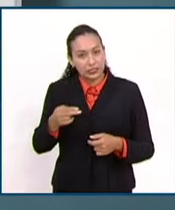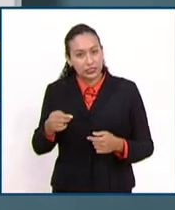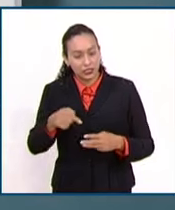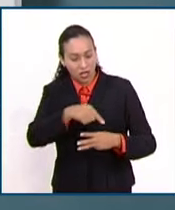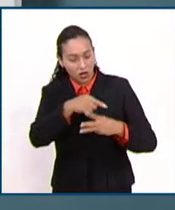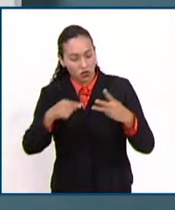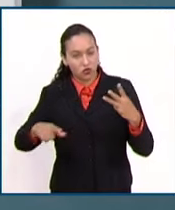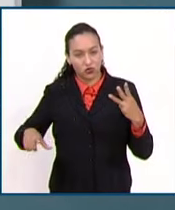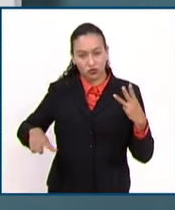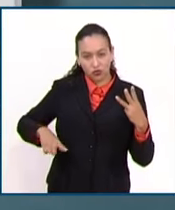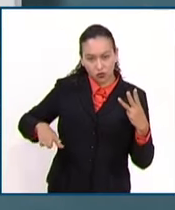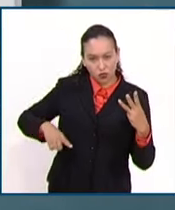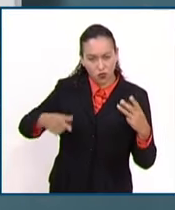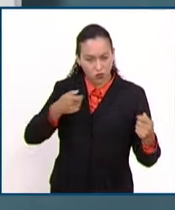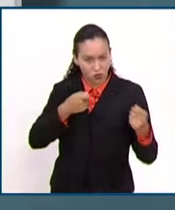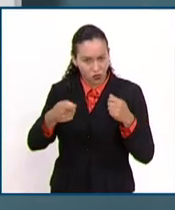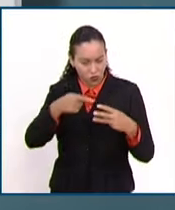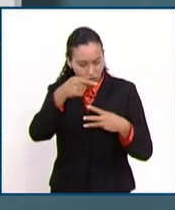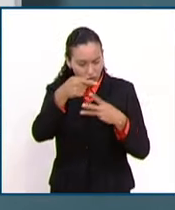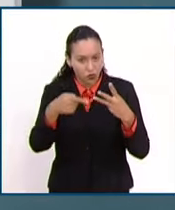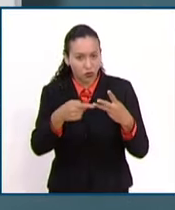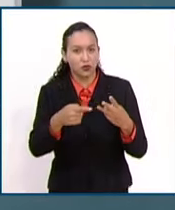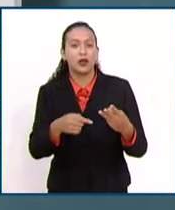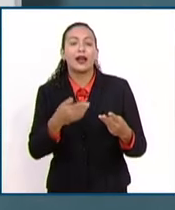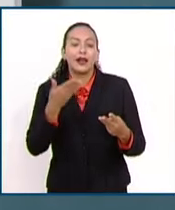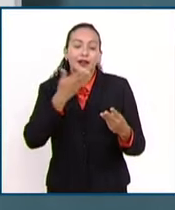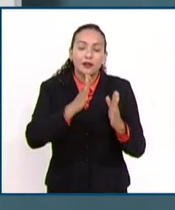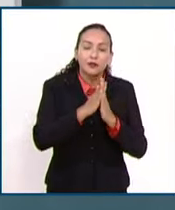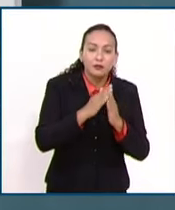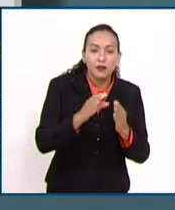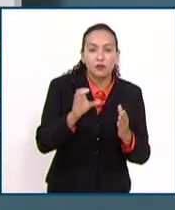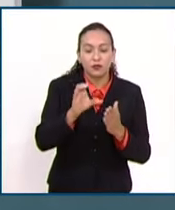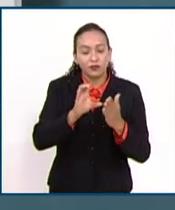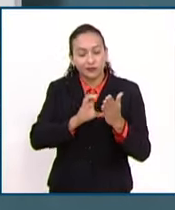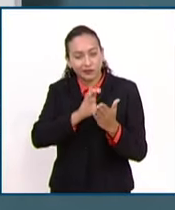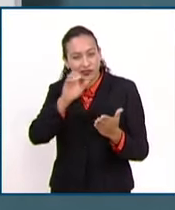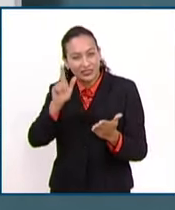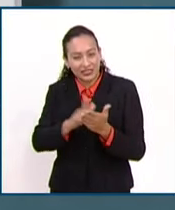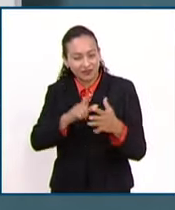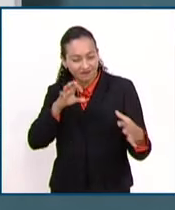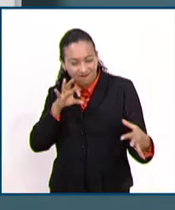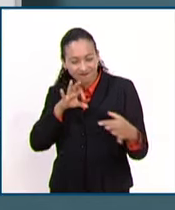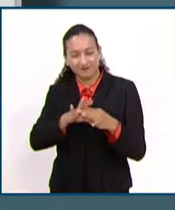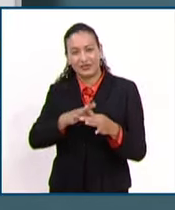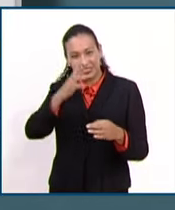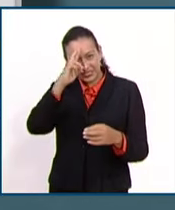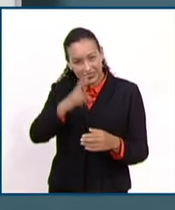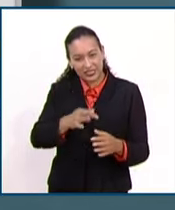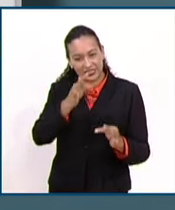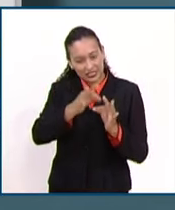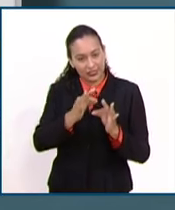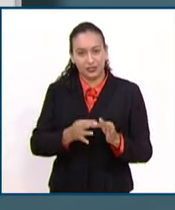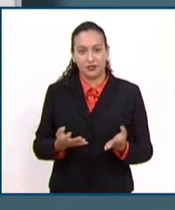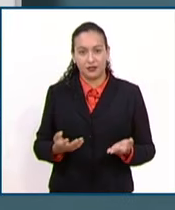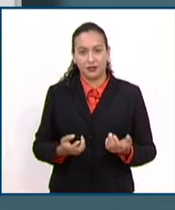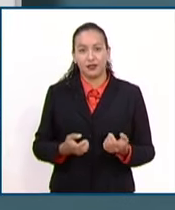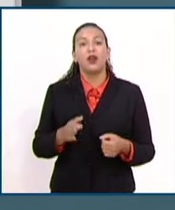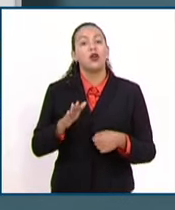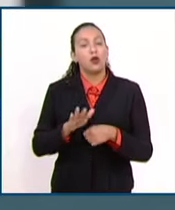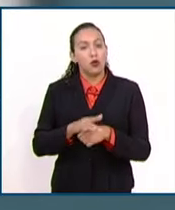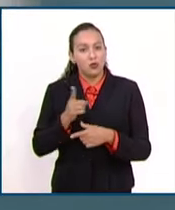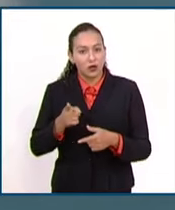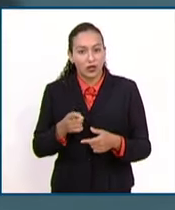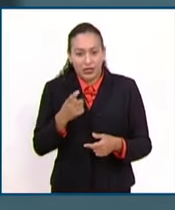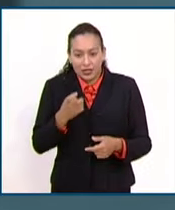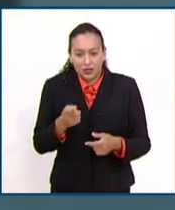los legisladores para que la iniciativa se apegue a los parámetros constitucionales y convencionales al tratarse de un cambio